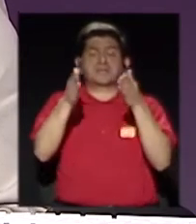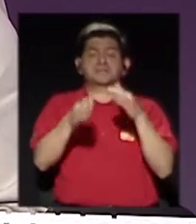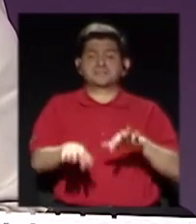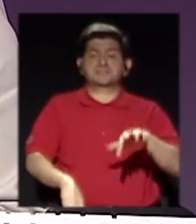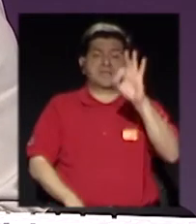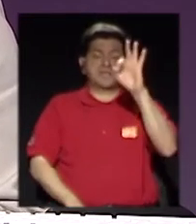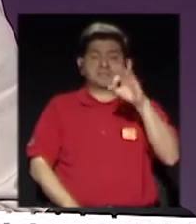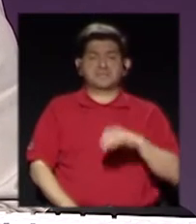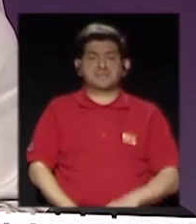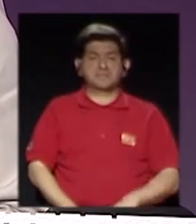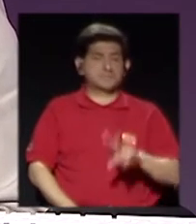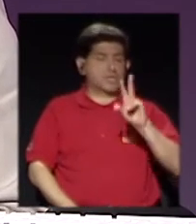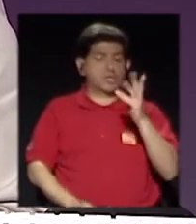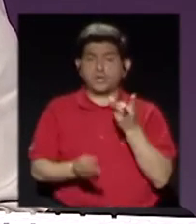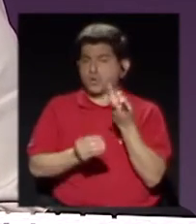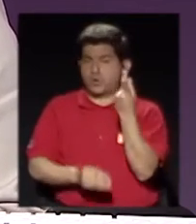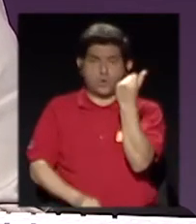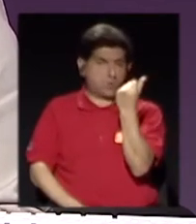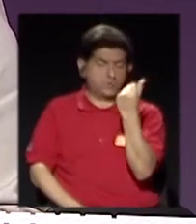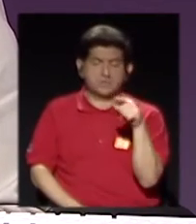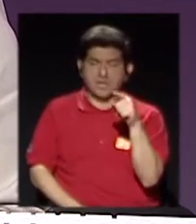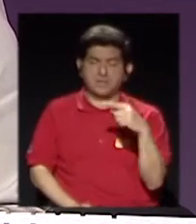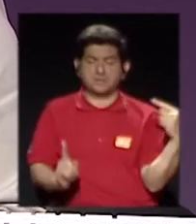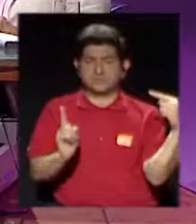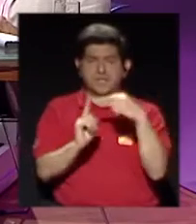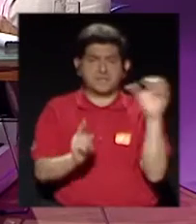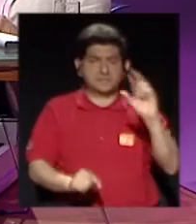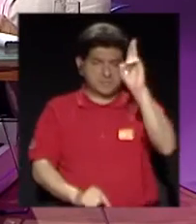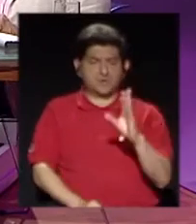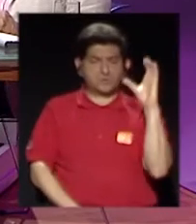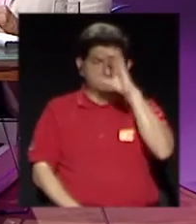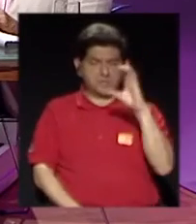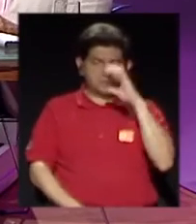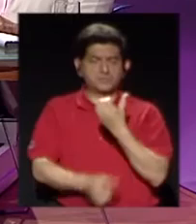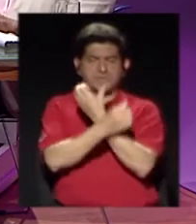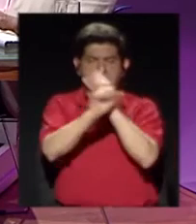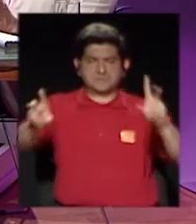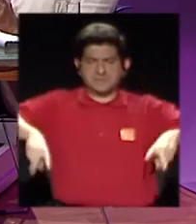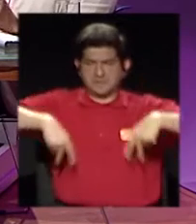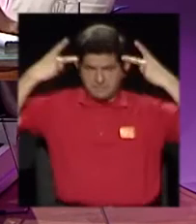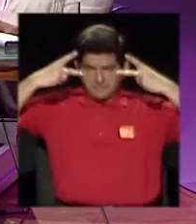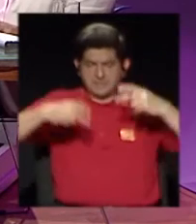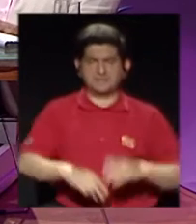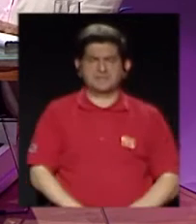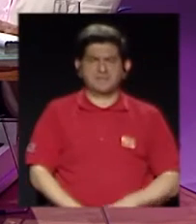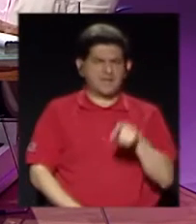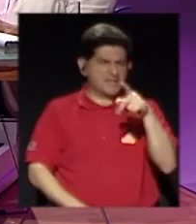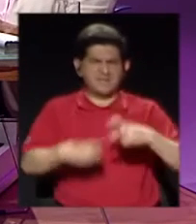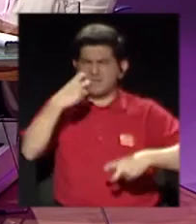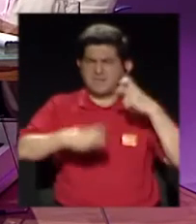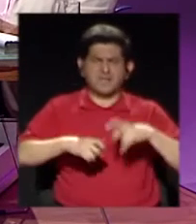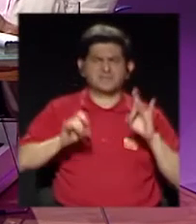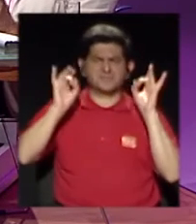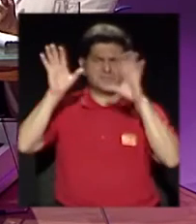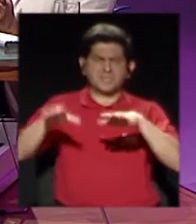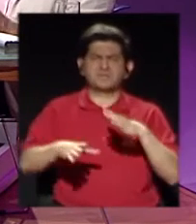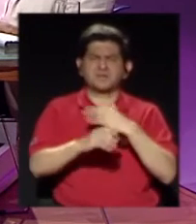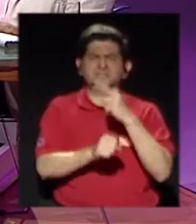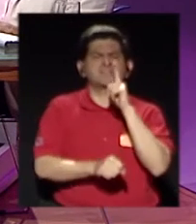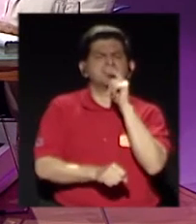están contabilizados que llegan a la costa rica buscando salvar sus vidas y quienes cometen estos crímenes son